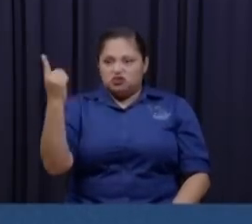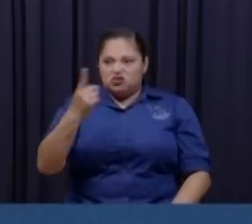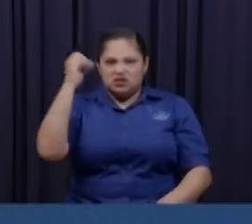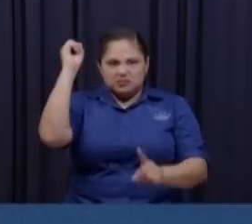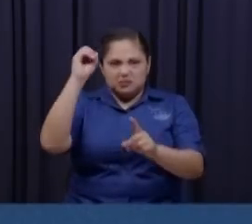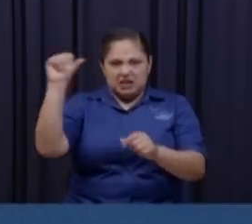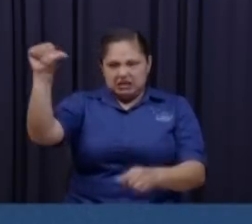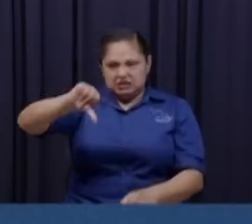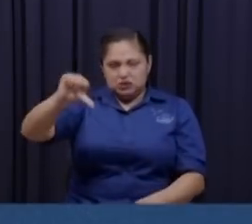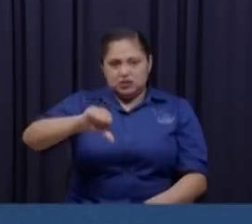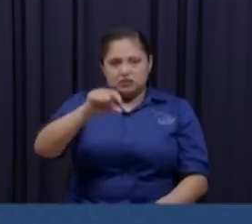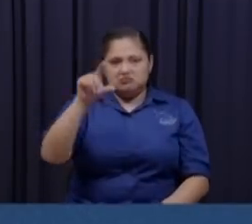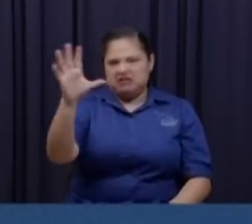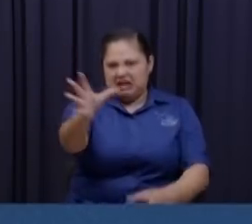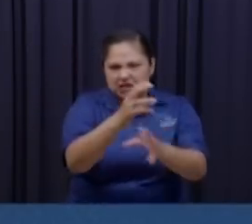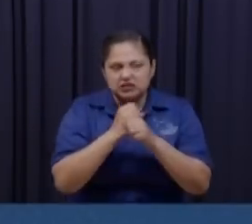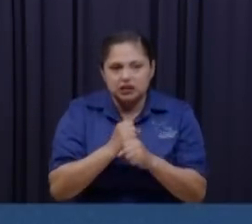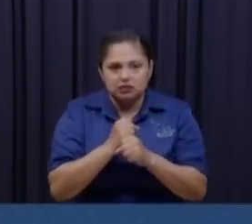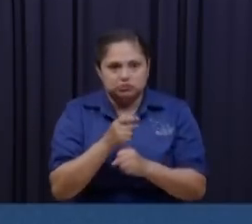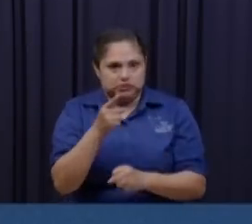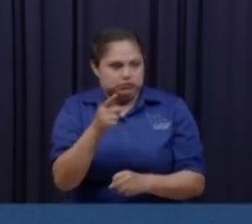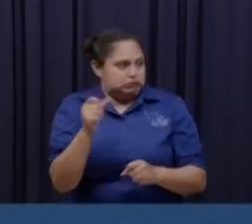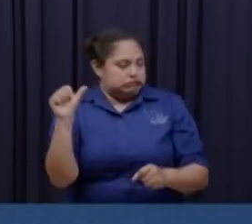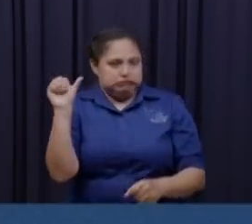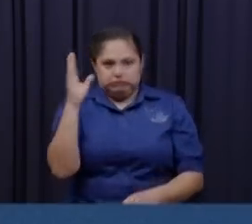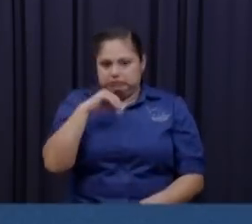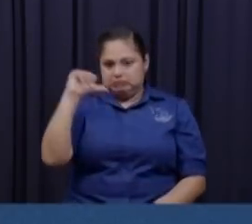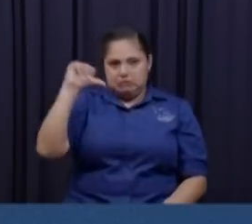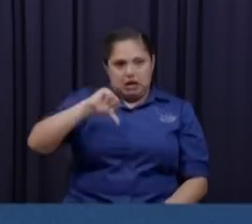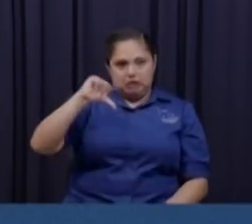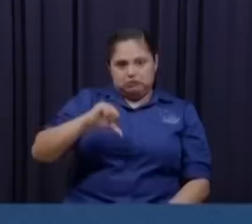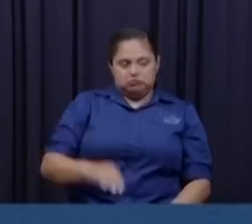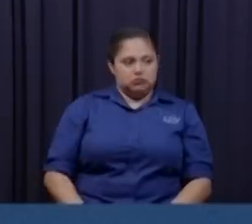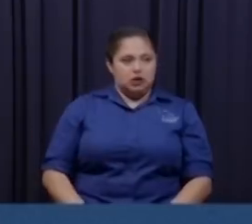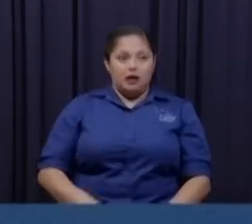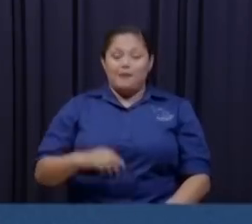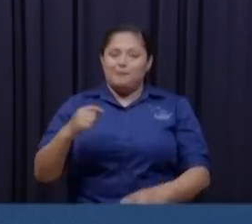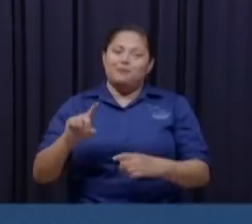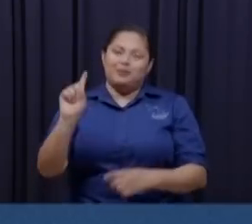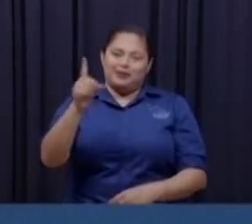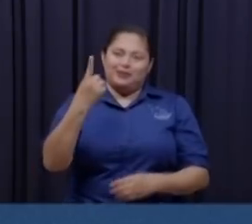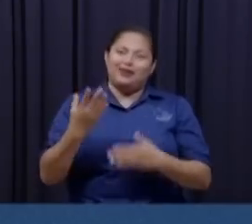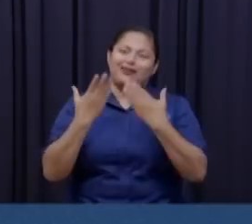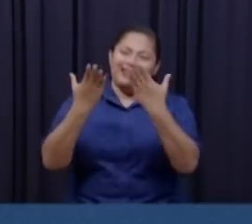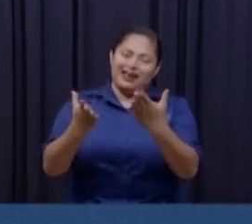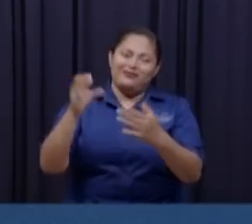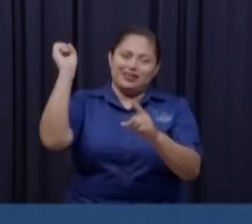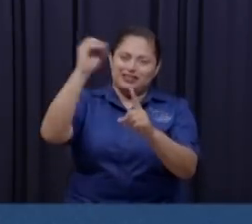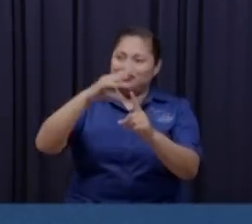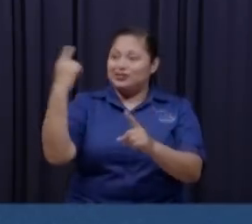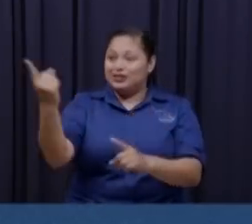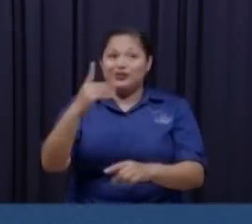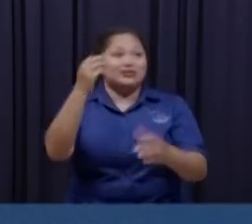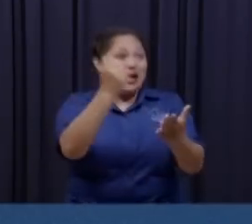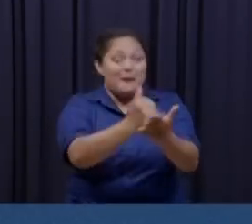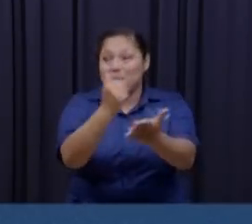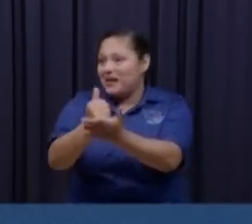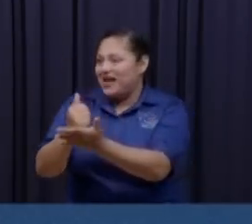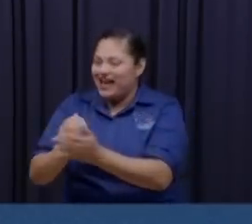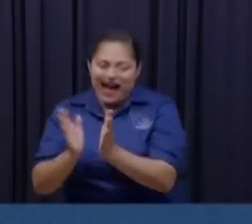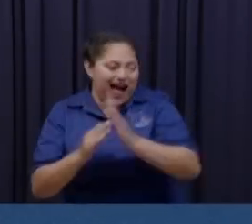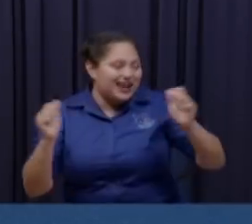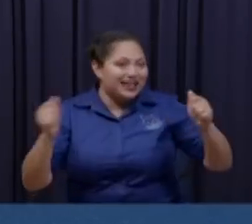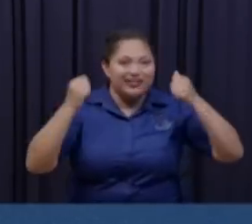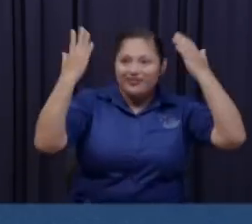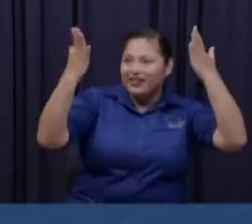alcanzarán. Qué terrible, hermano. Primero puso todas las bendiciones y ahí todos, amén, aleluya, gloria. Es